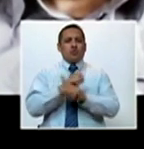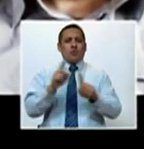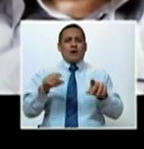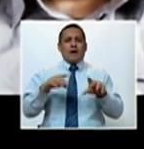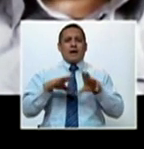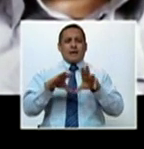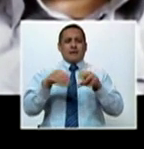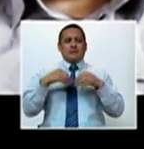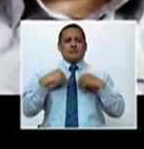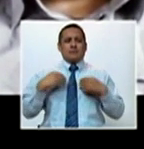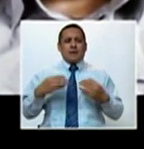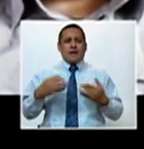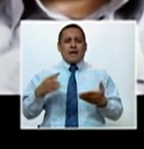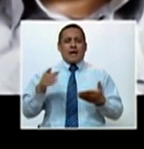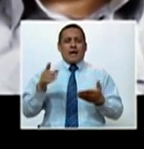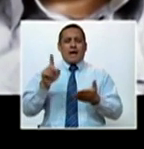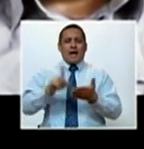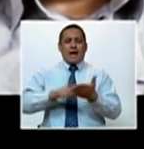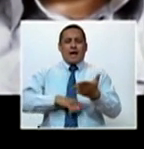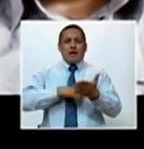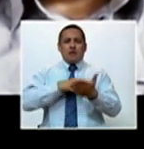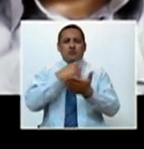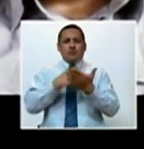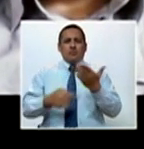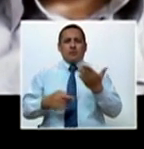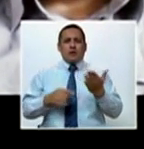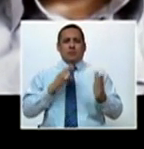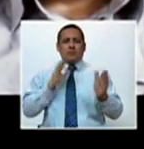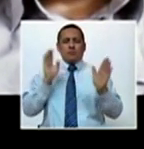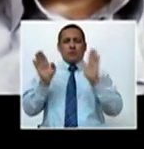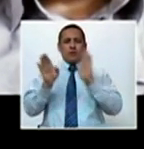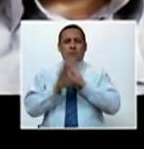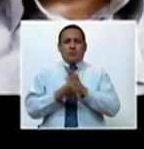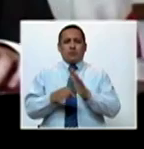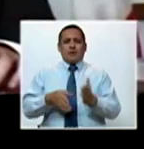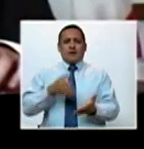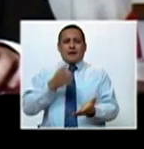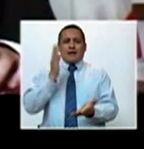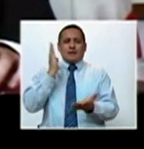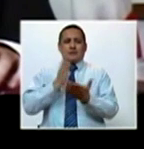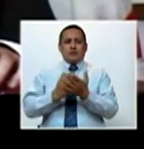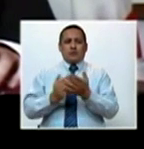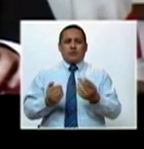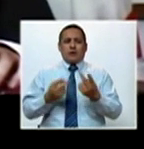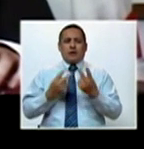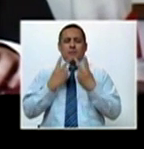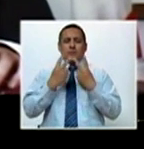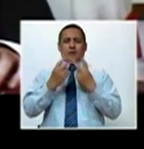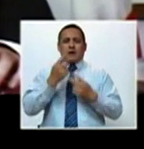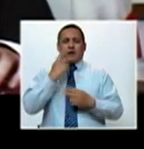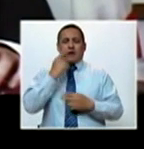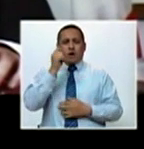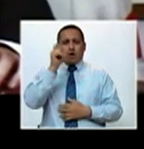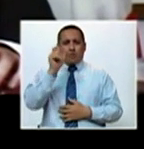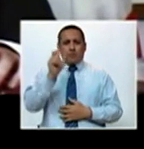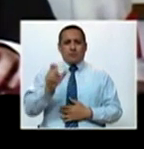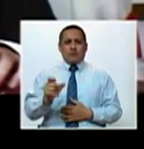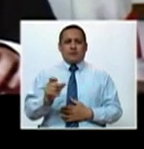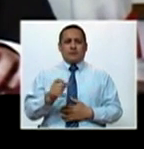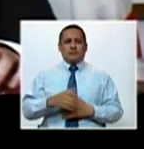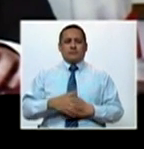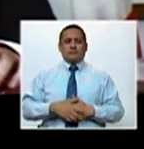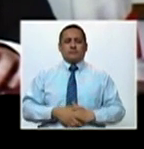lugar a la nulidad de la condena impuesta contra el